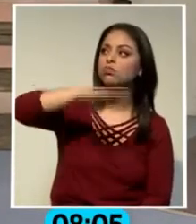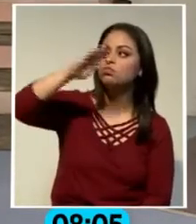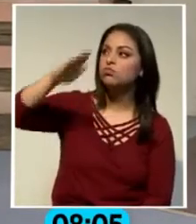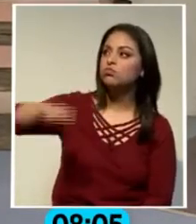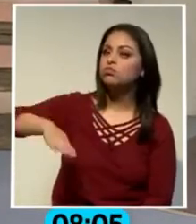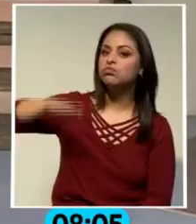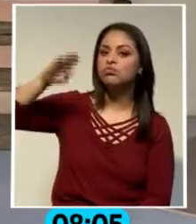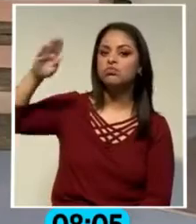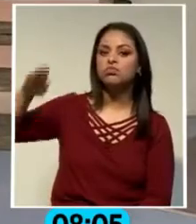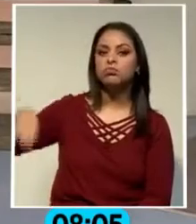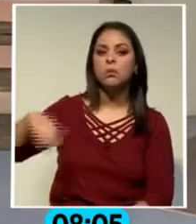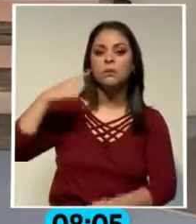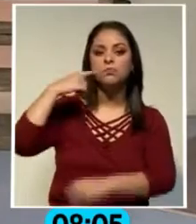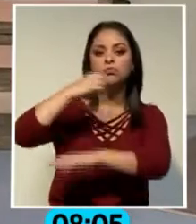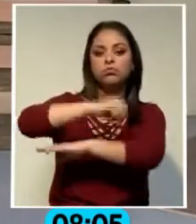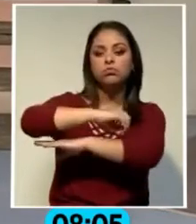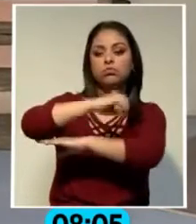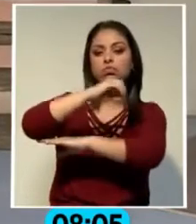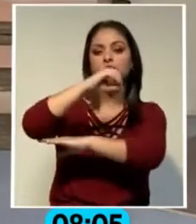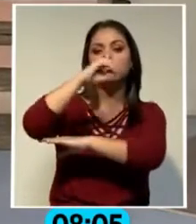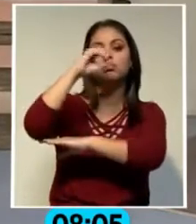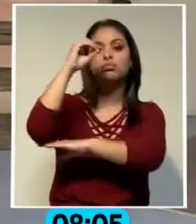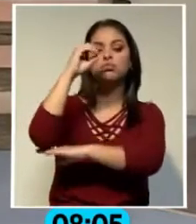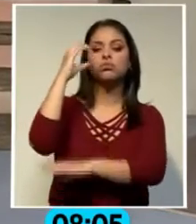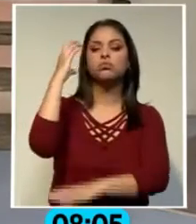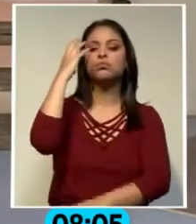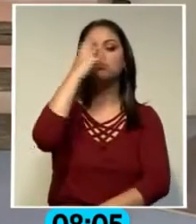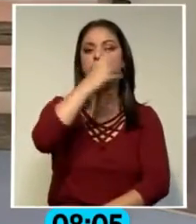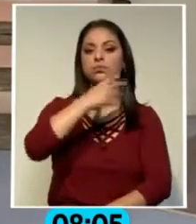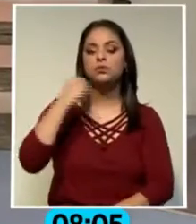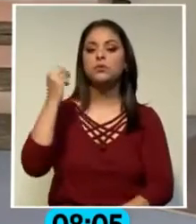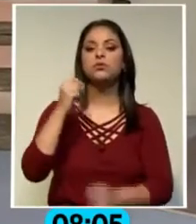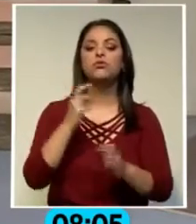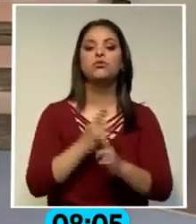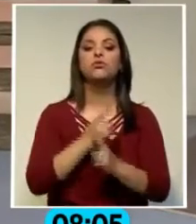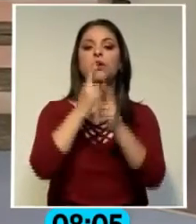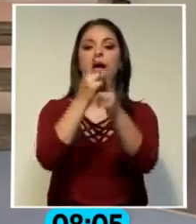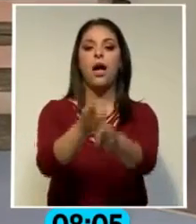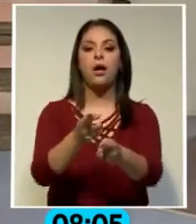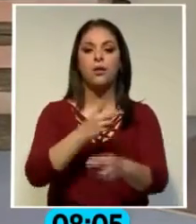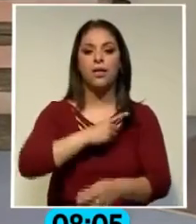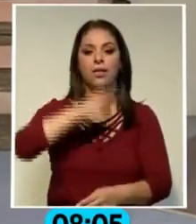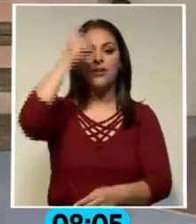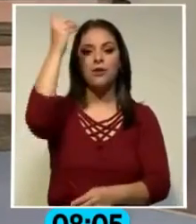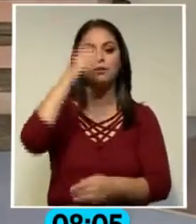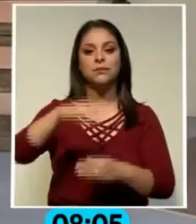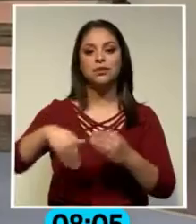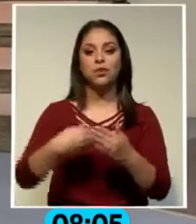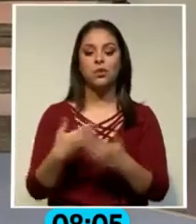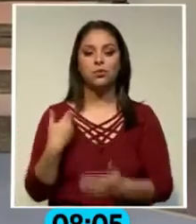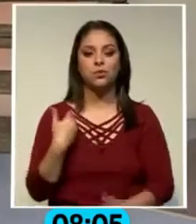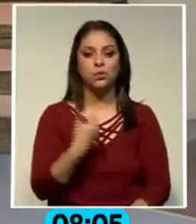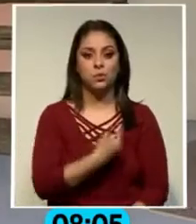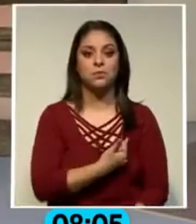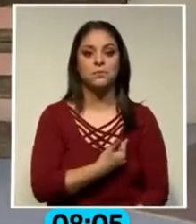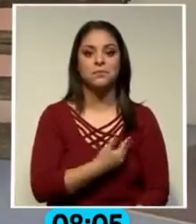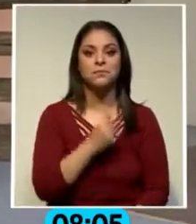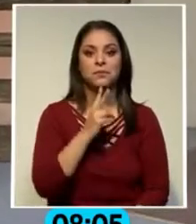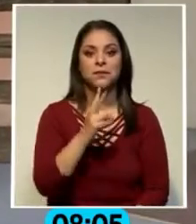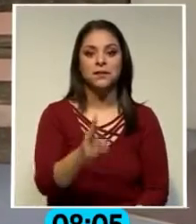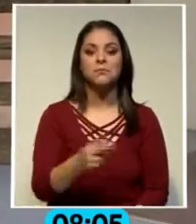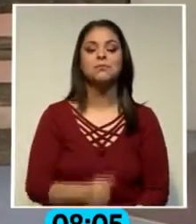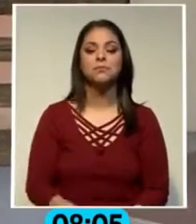sol, un amanecer maravilloso. Bellísimo, fue un regalo bellísimo de Dios hoy para todos nosotros, ¿verdad, niña Ley? Totalmente. Entonces,